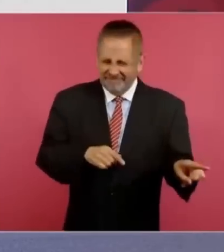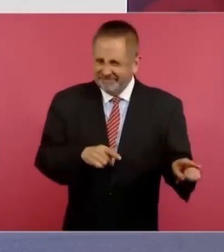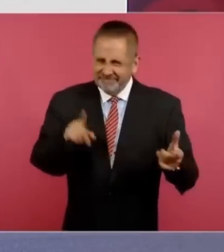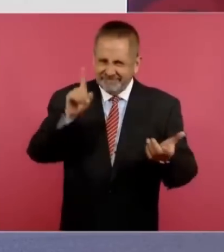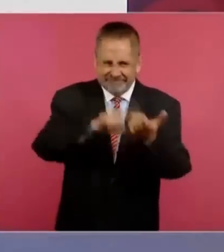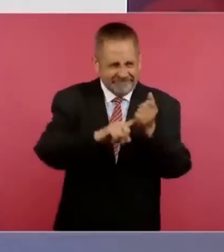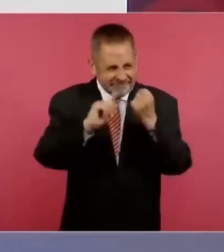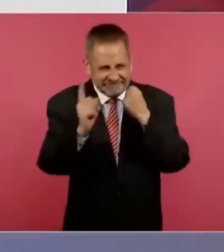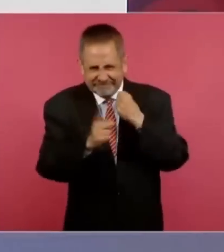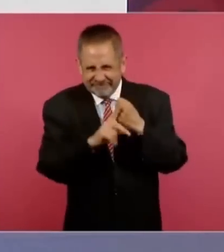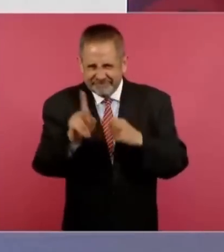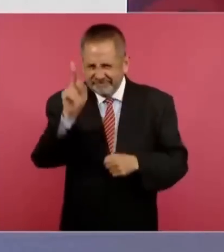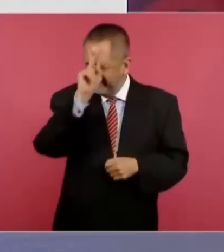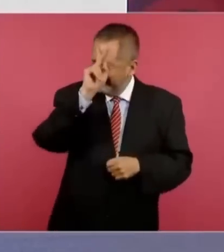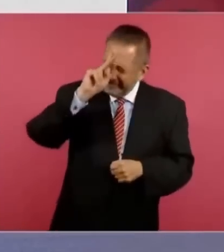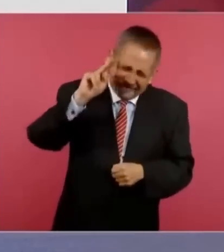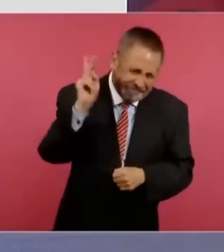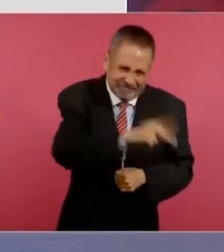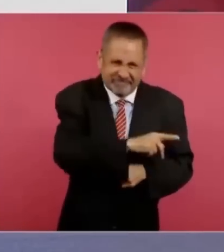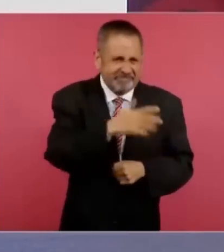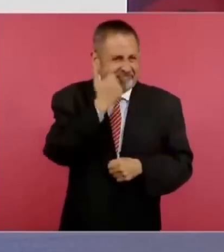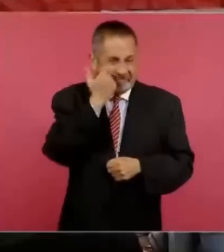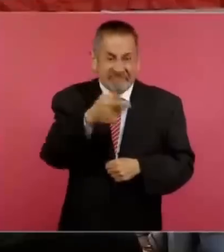peores causas del país